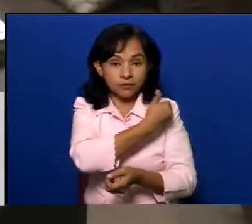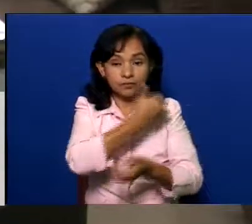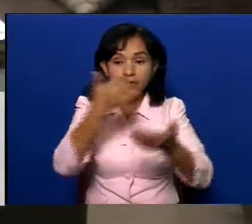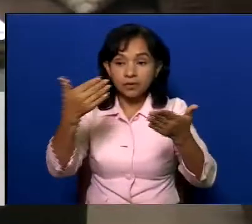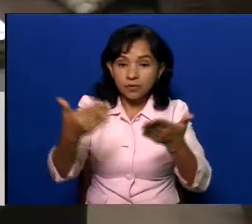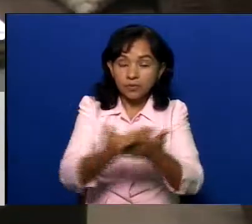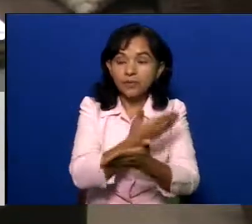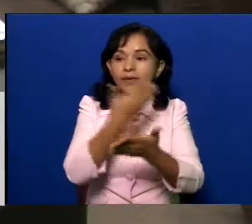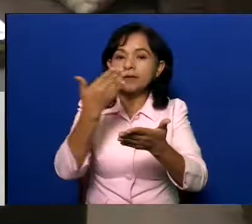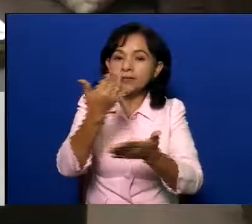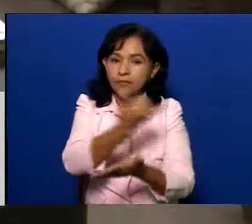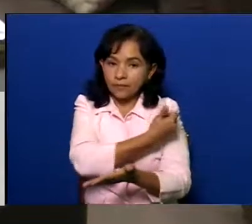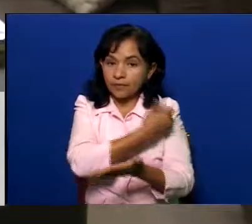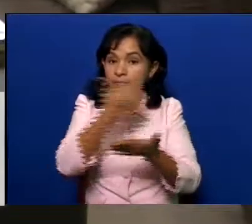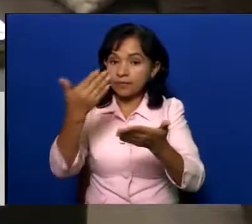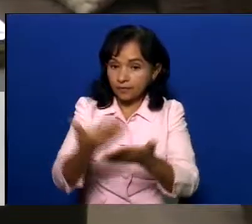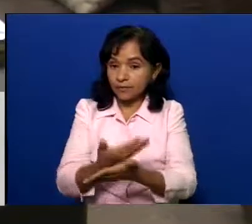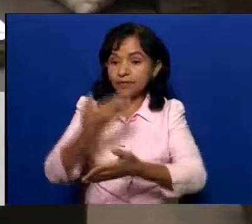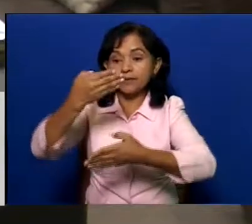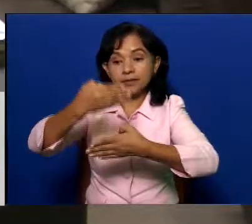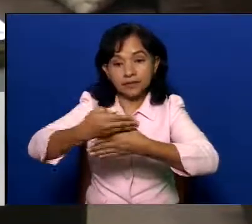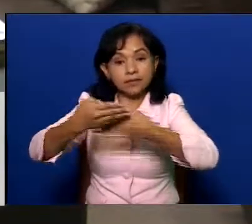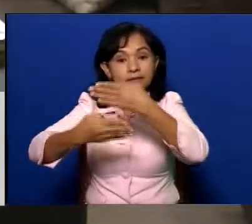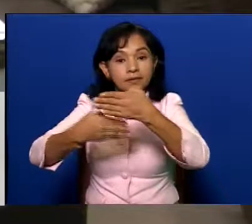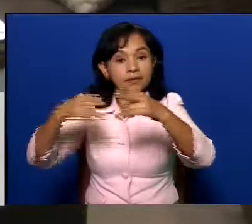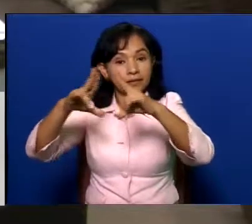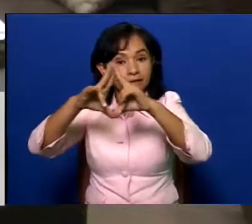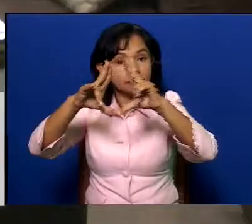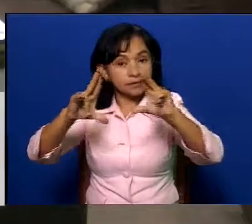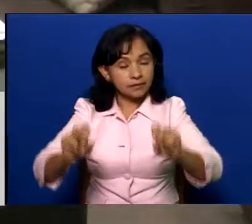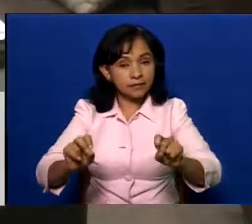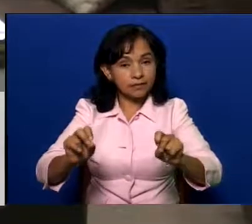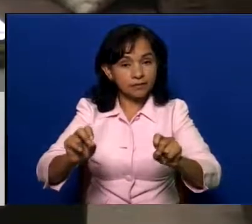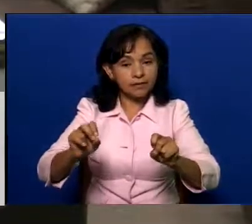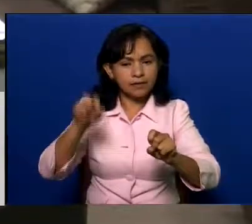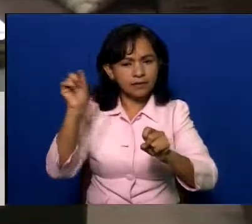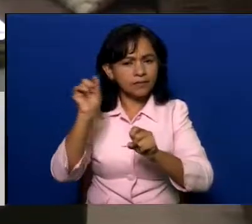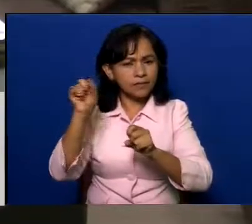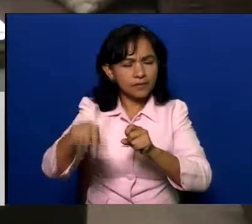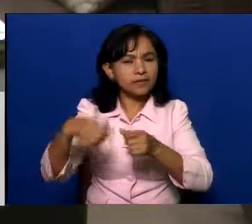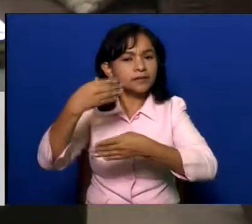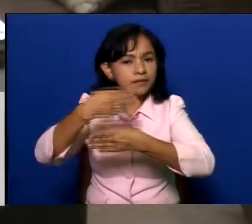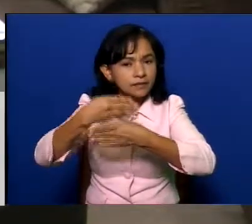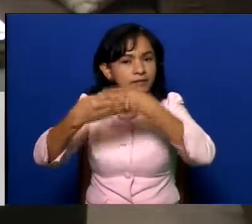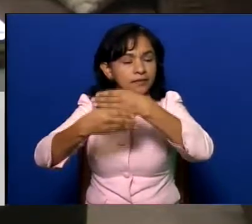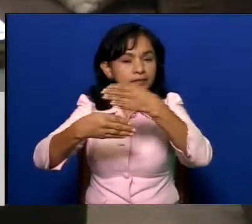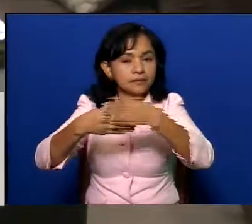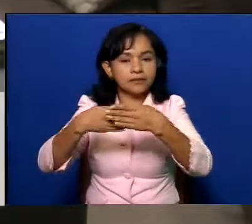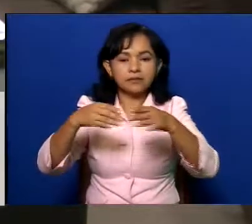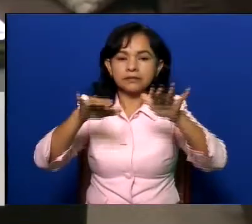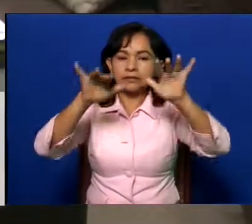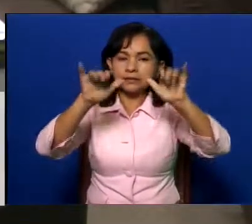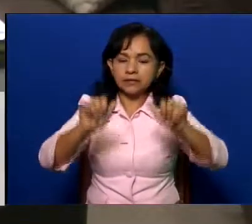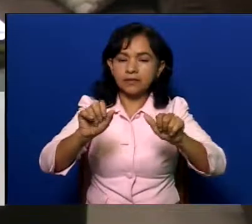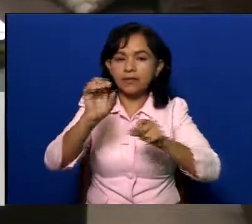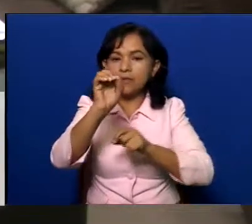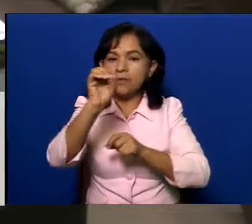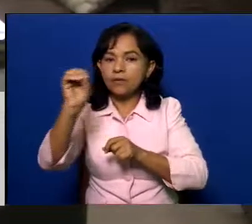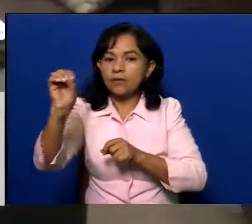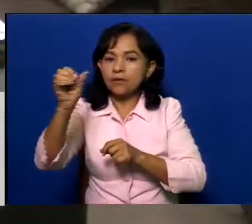consumo de alcohol, de tabaco, etcétera, que eso generalmente podemos